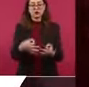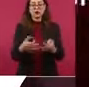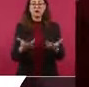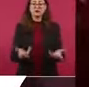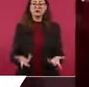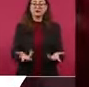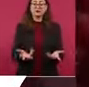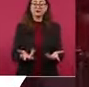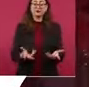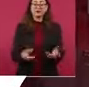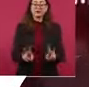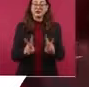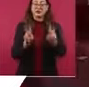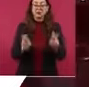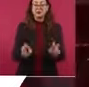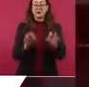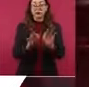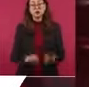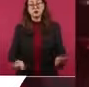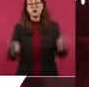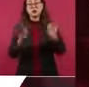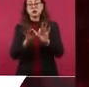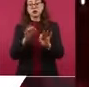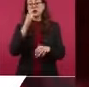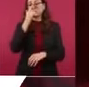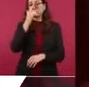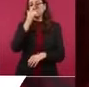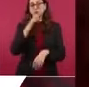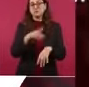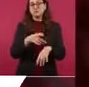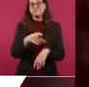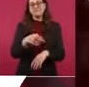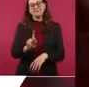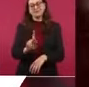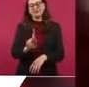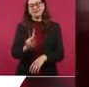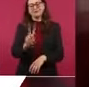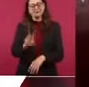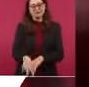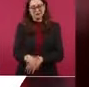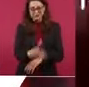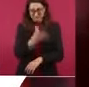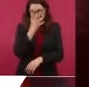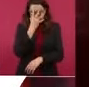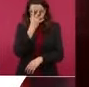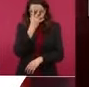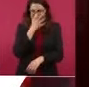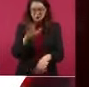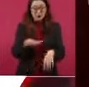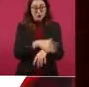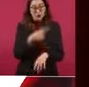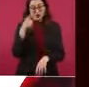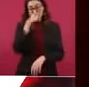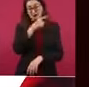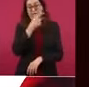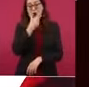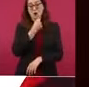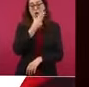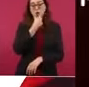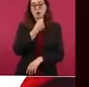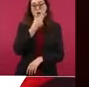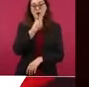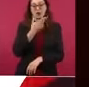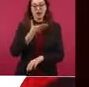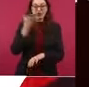video del priista en el que habla de la debilidad de la economía. Sin comentarios, dijo García Vilchis. Basta recordarle que cuando su